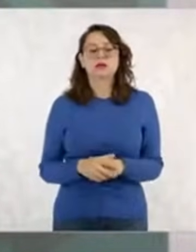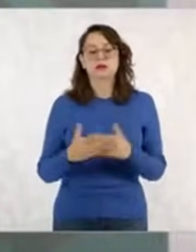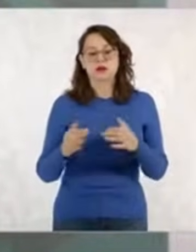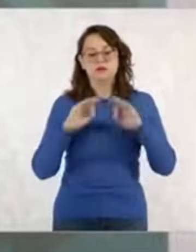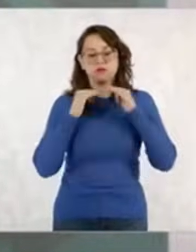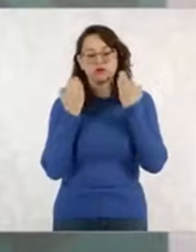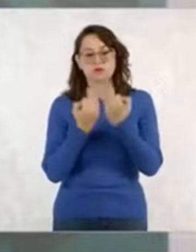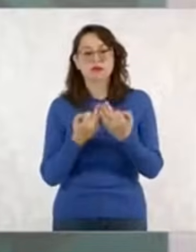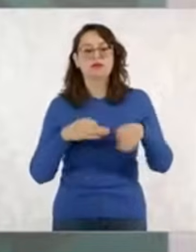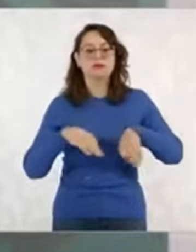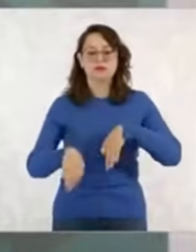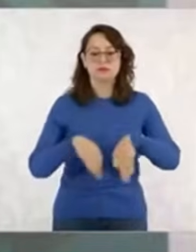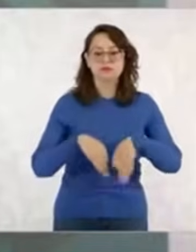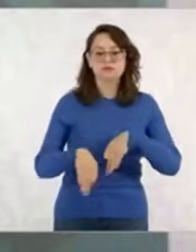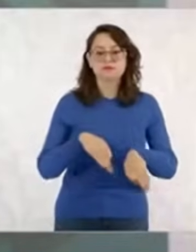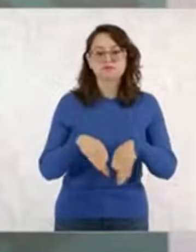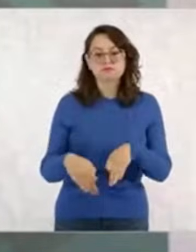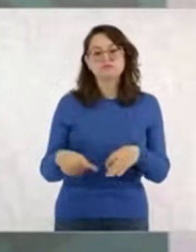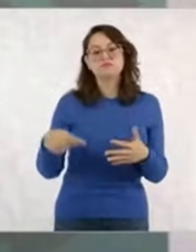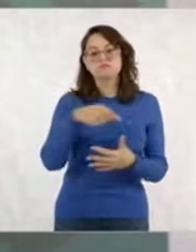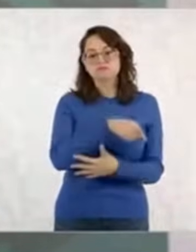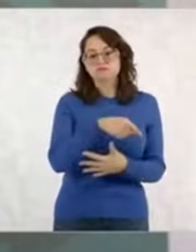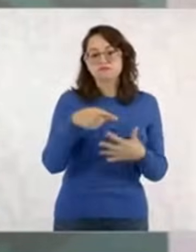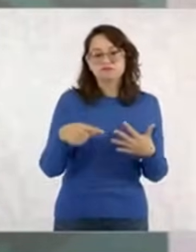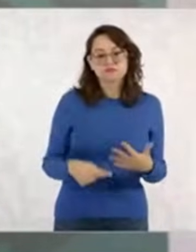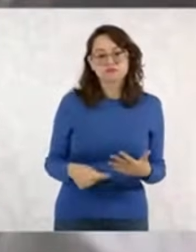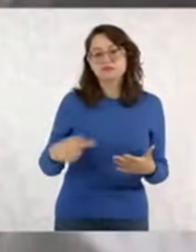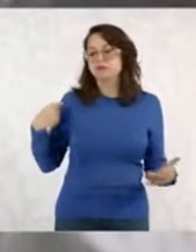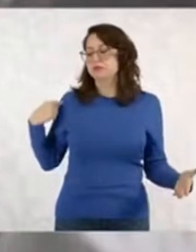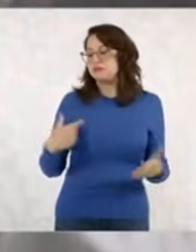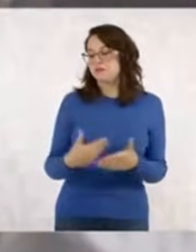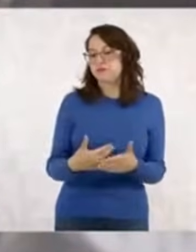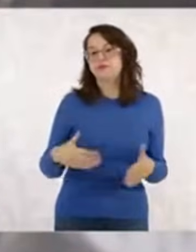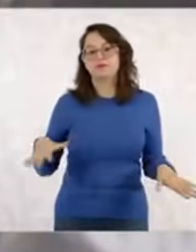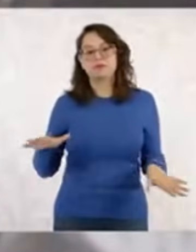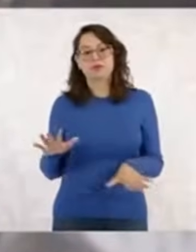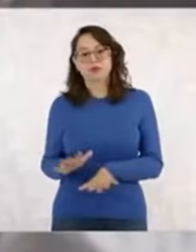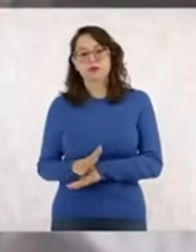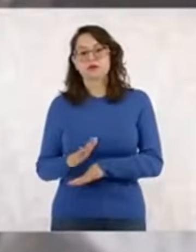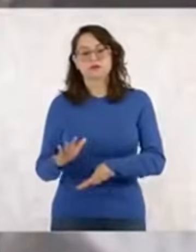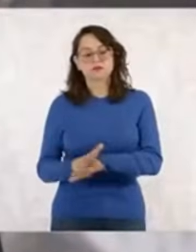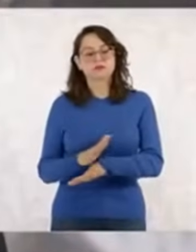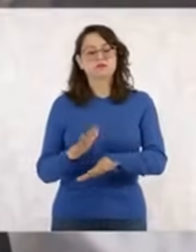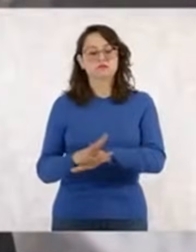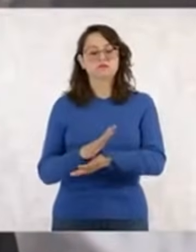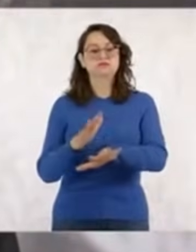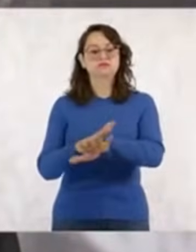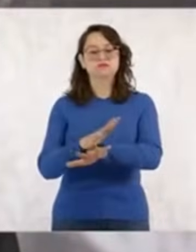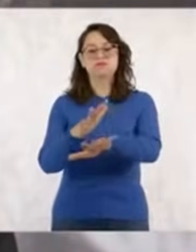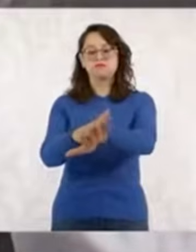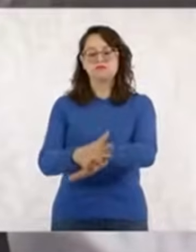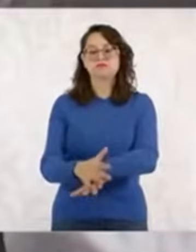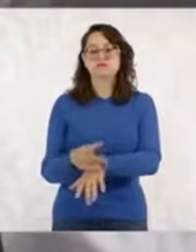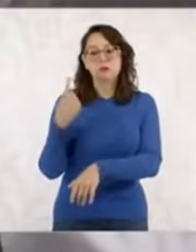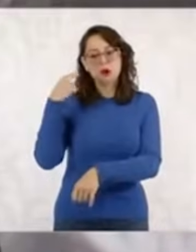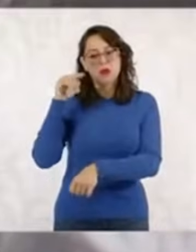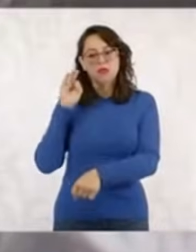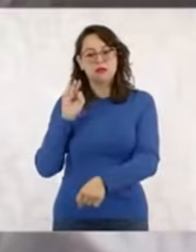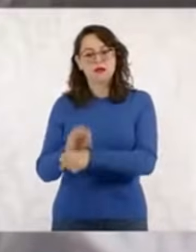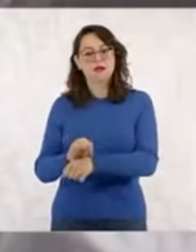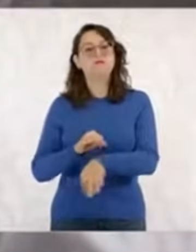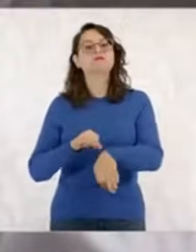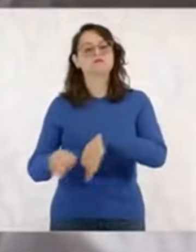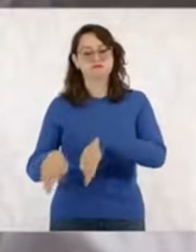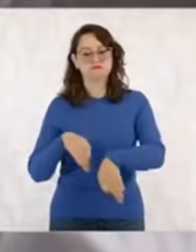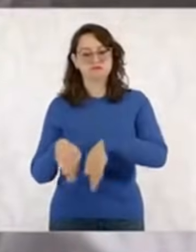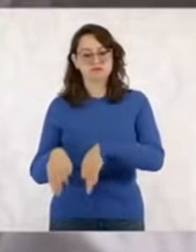trabajo, como el resto de los cambios que hemos emprendido en los últimos años en materia laboral. La reducción de la